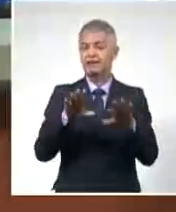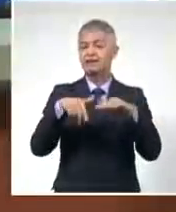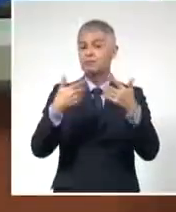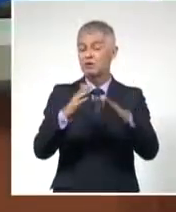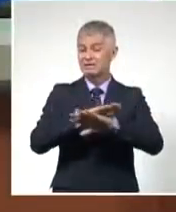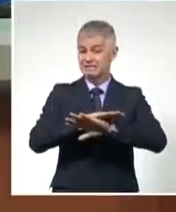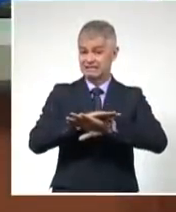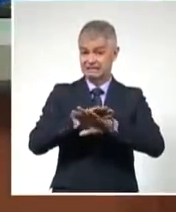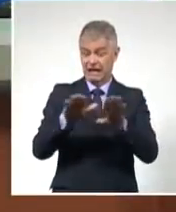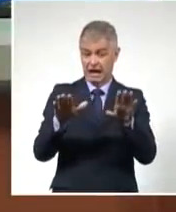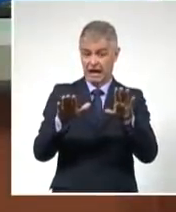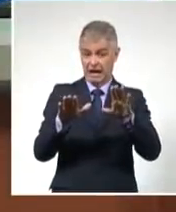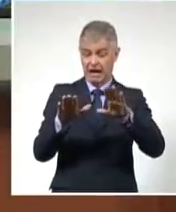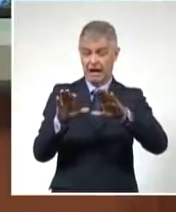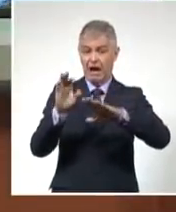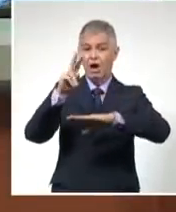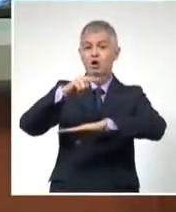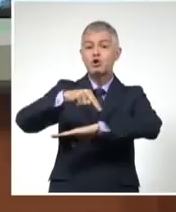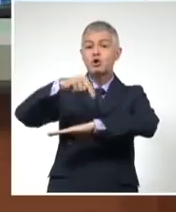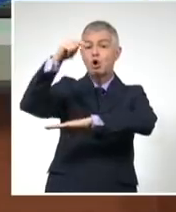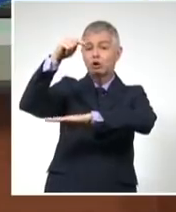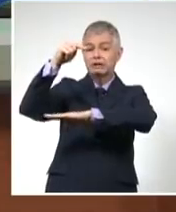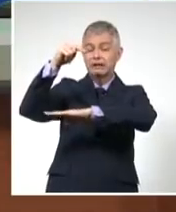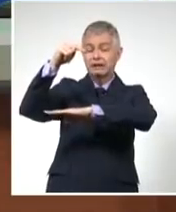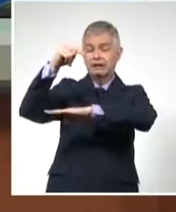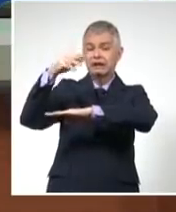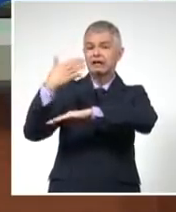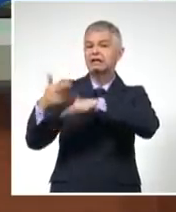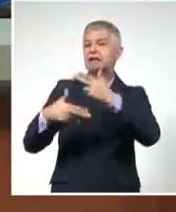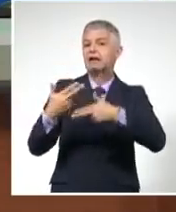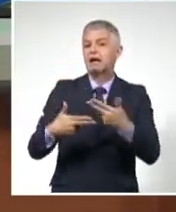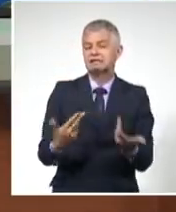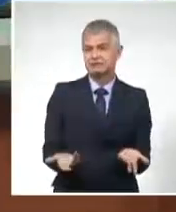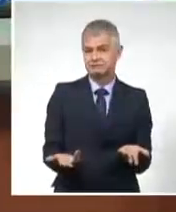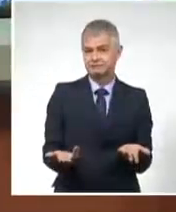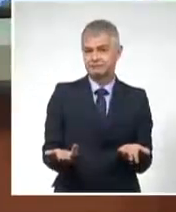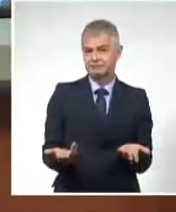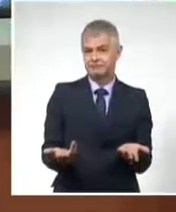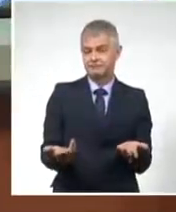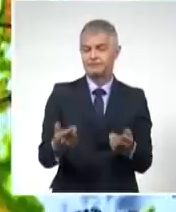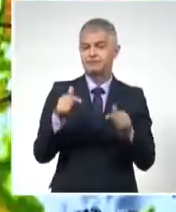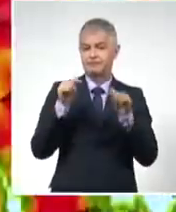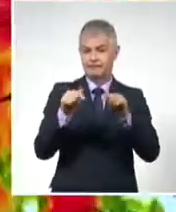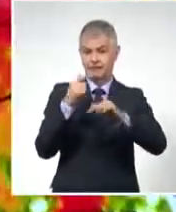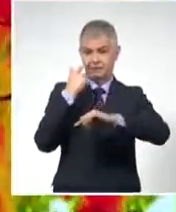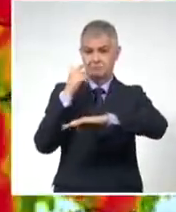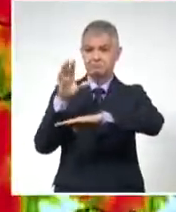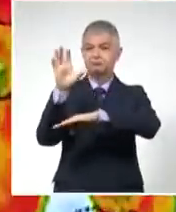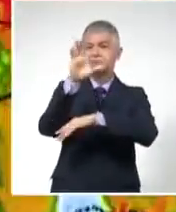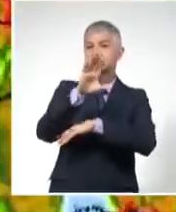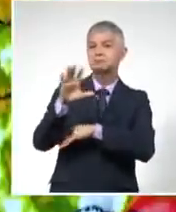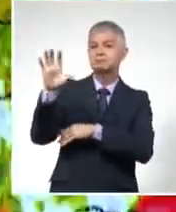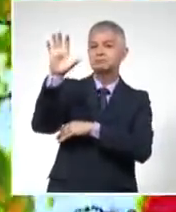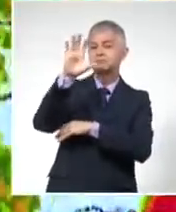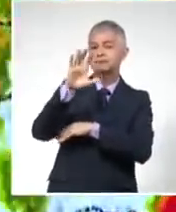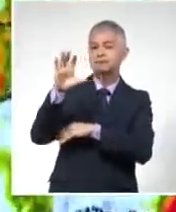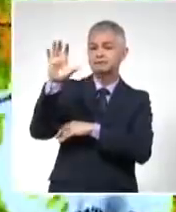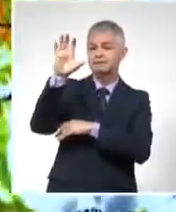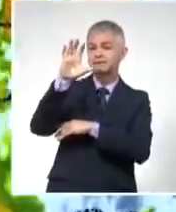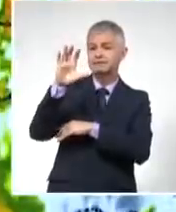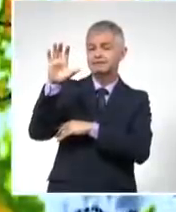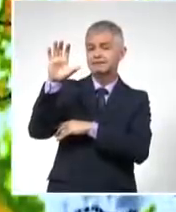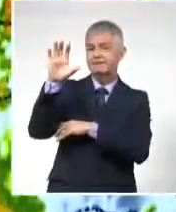ya como está al norte de nuestro territorio nacional. Bueno, aquí tenemos una ETA y se ve cómo